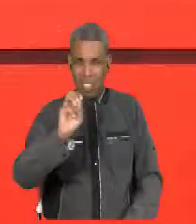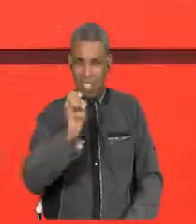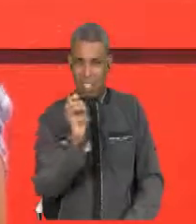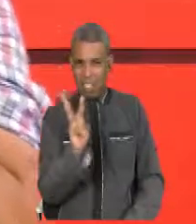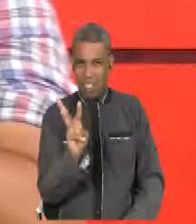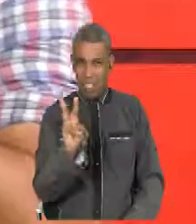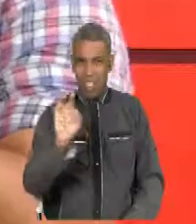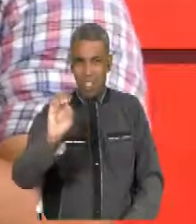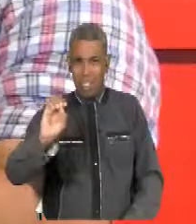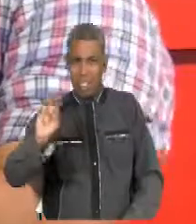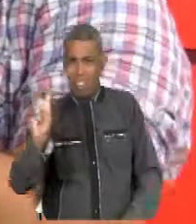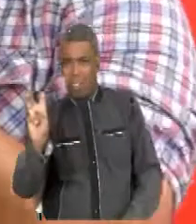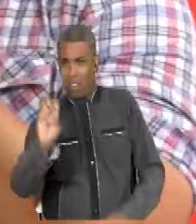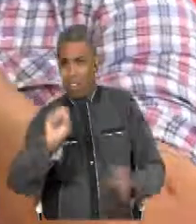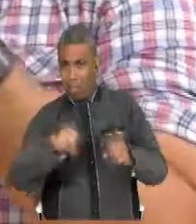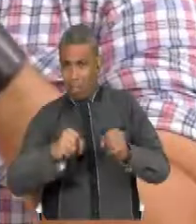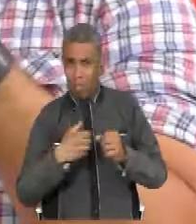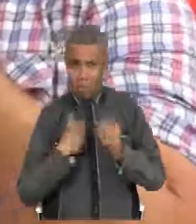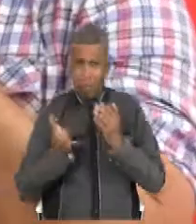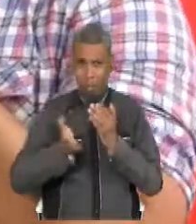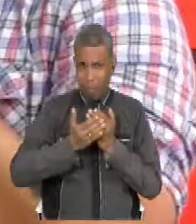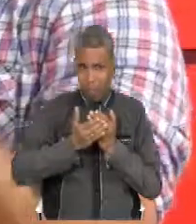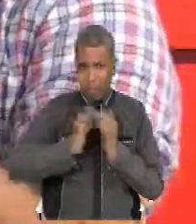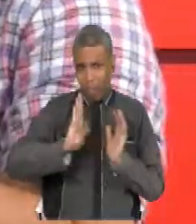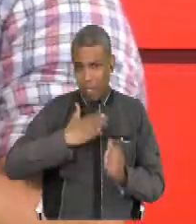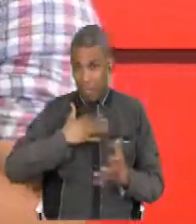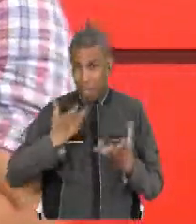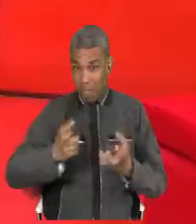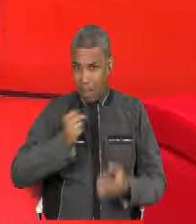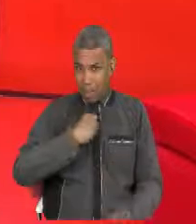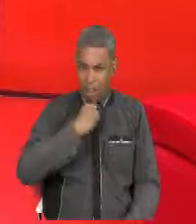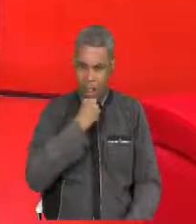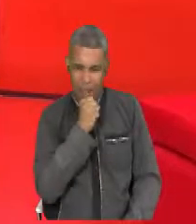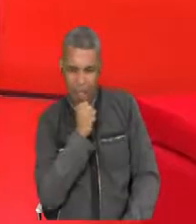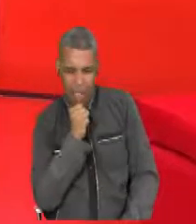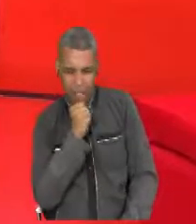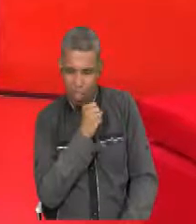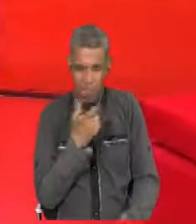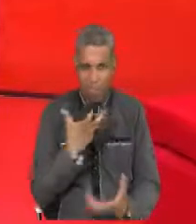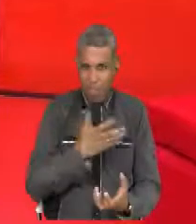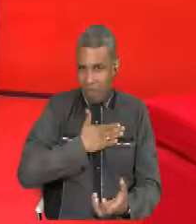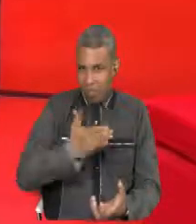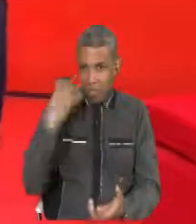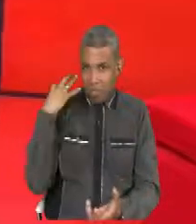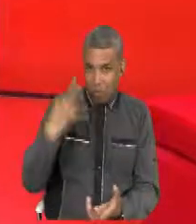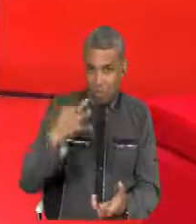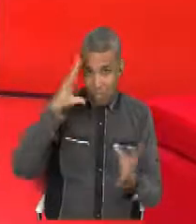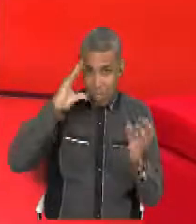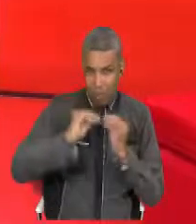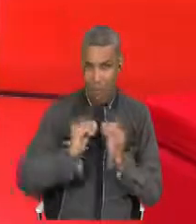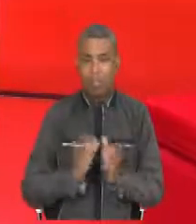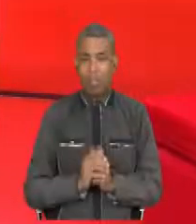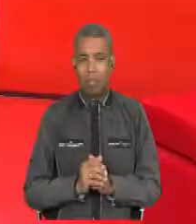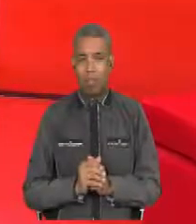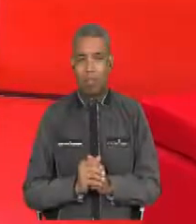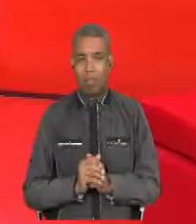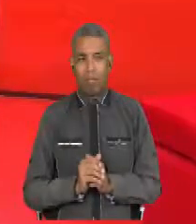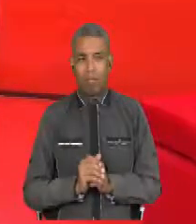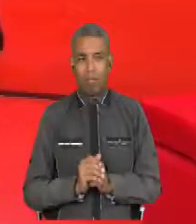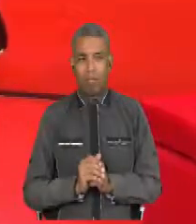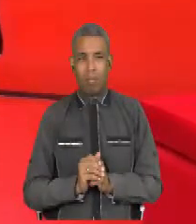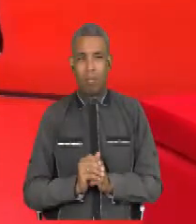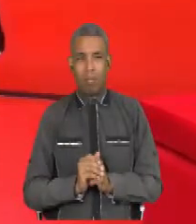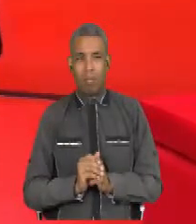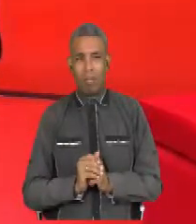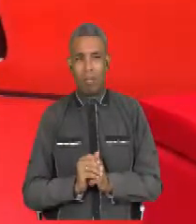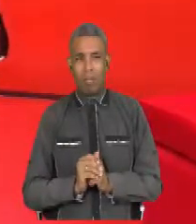322-720-1308. Ahí pueden marcar y le vamos a meter la rumba que quiera, papá. Bueno, ya saben dónde se pueden comunicar si quieren